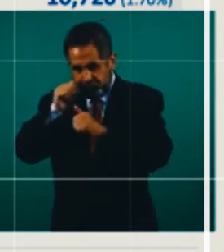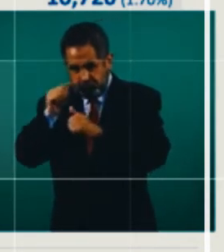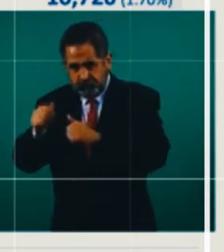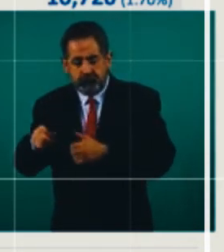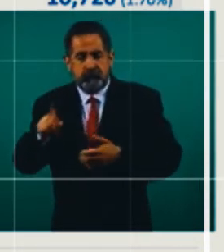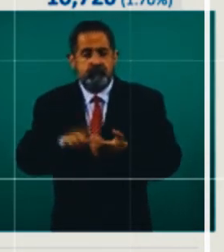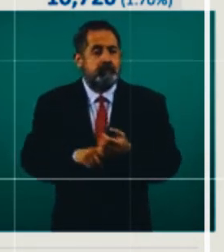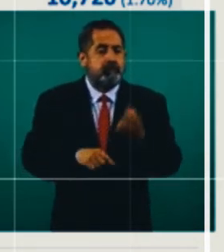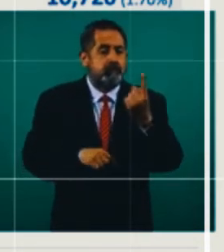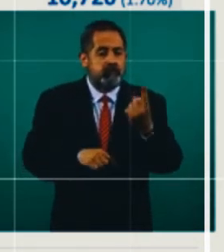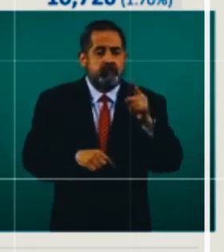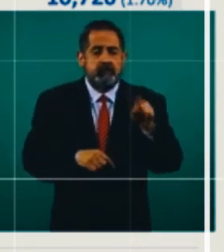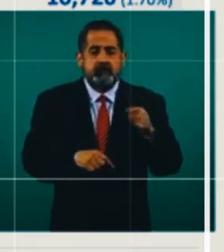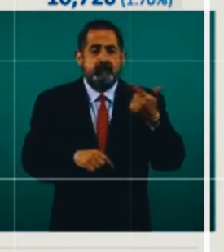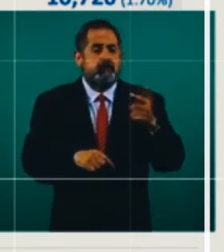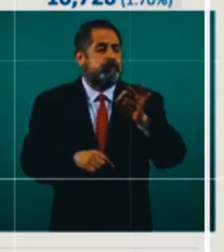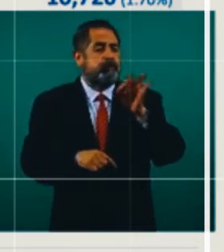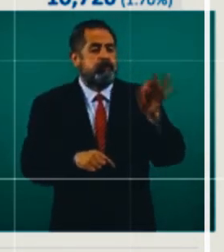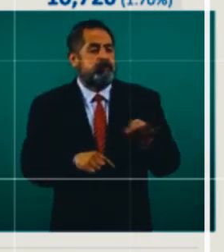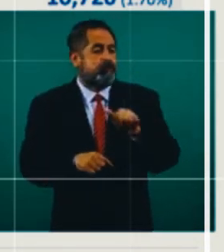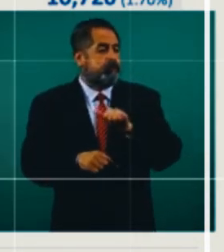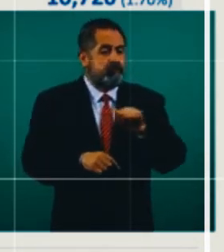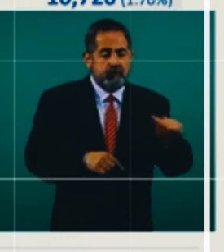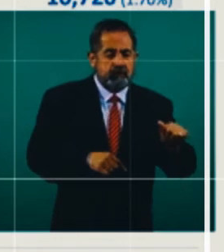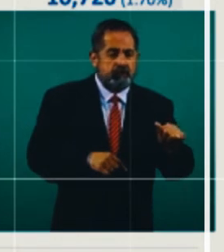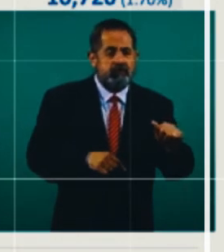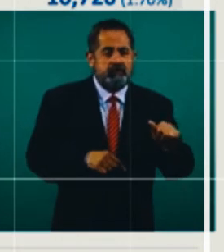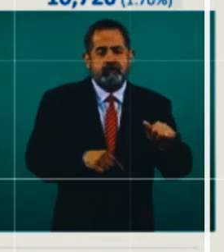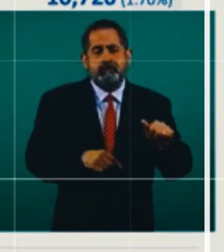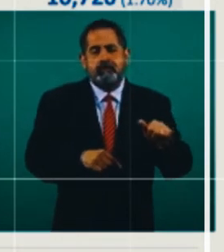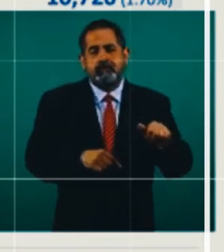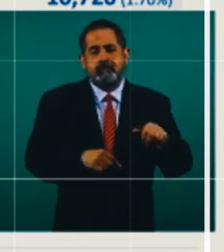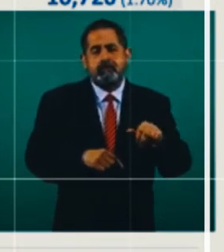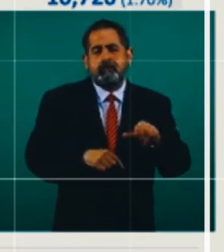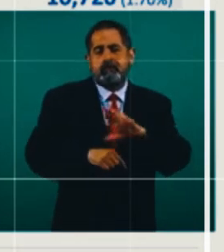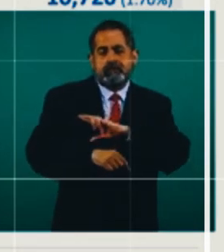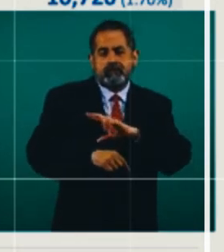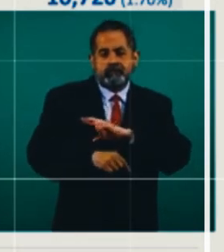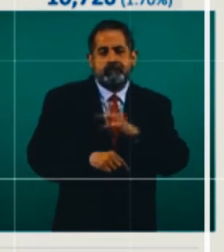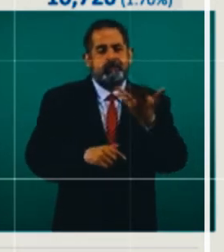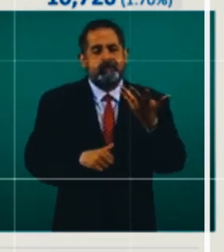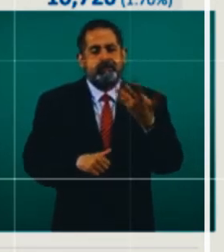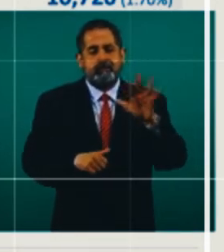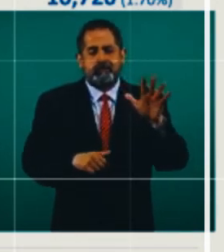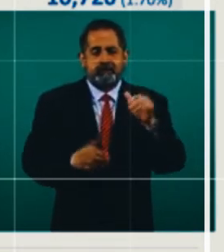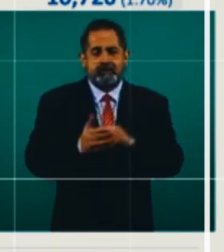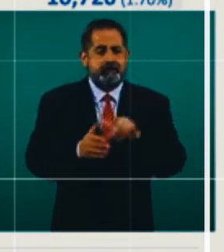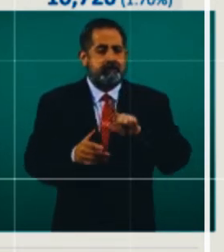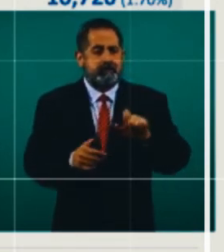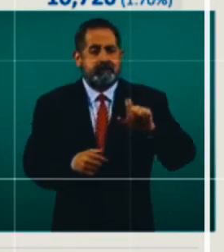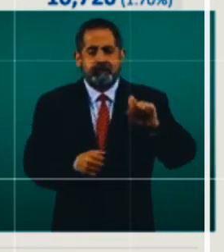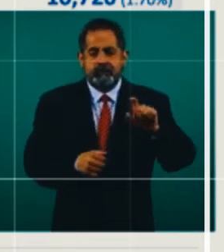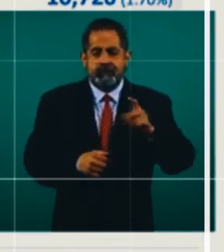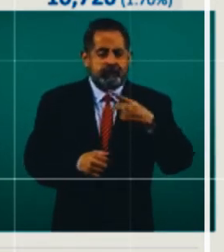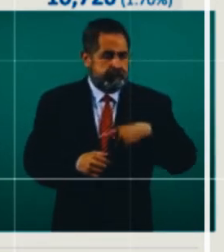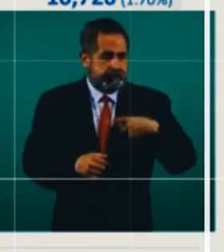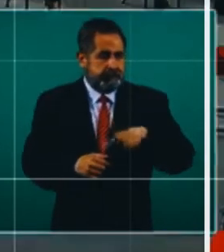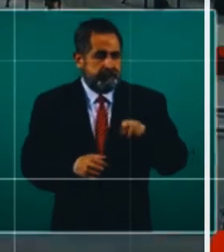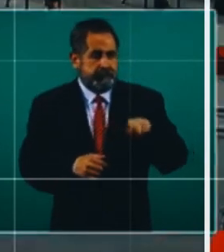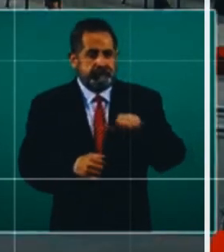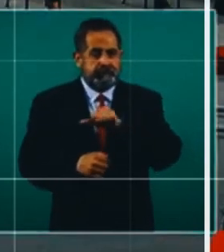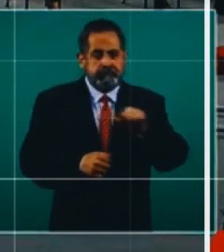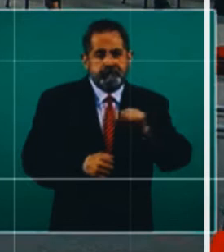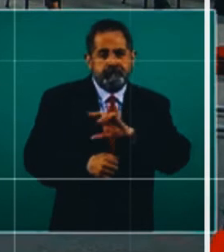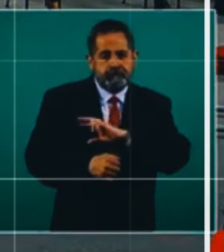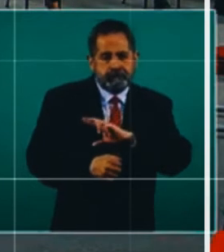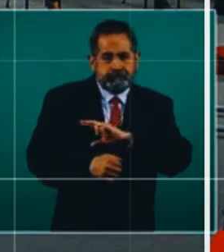y un 1.7%, 10,000 personas, 10,720, que han sido atendidas en el sector